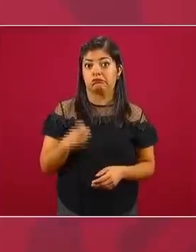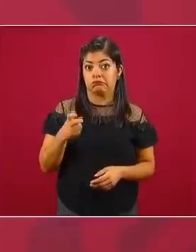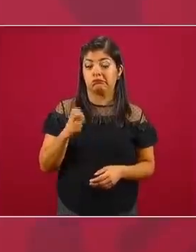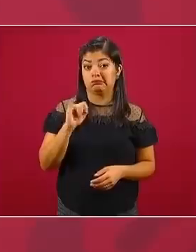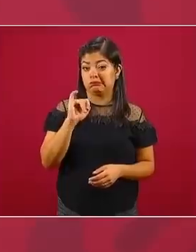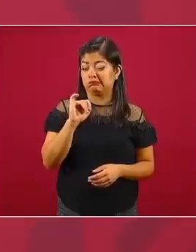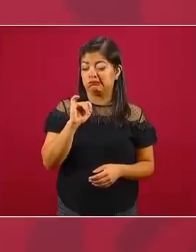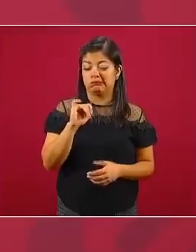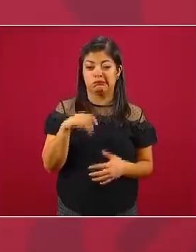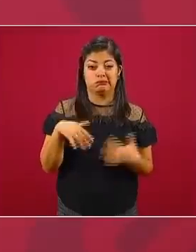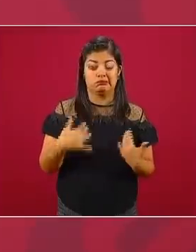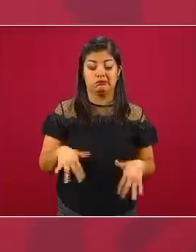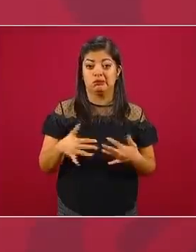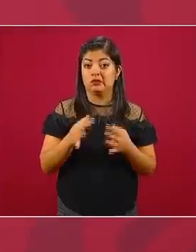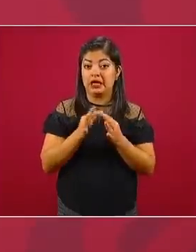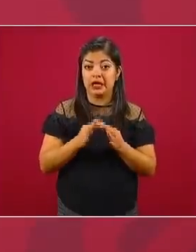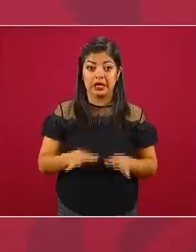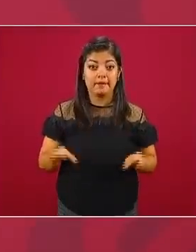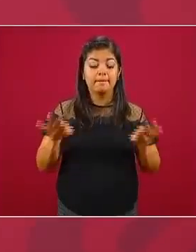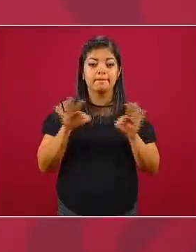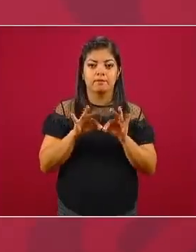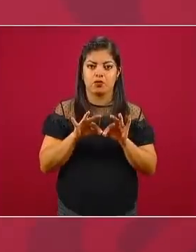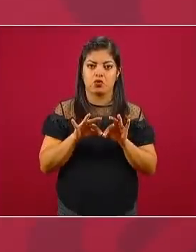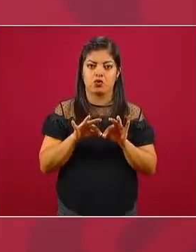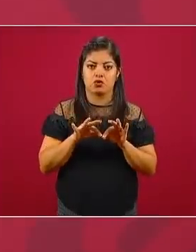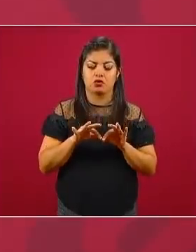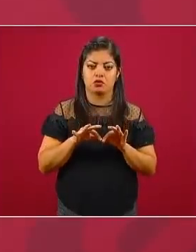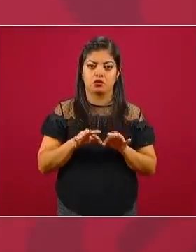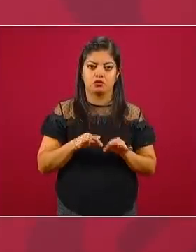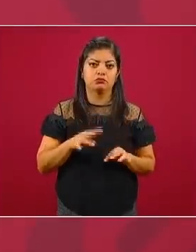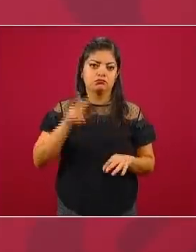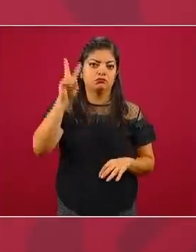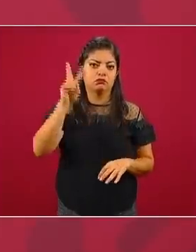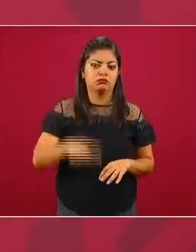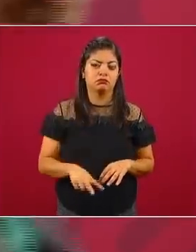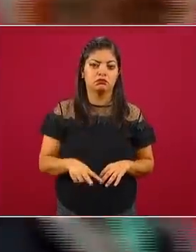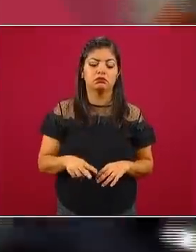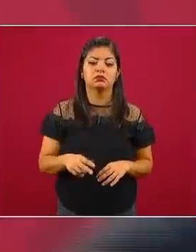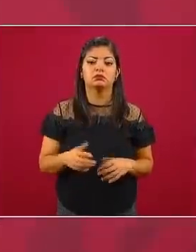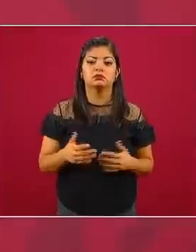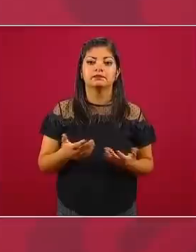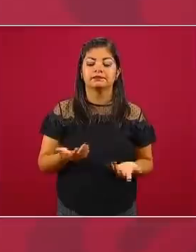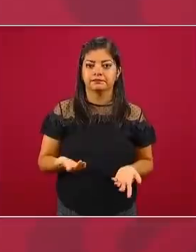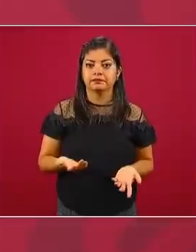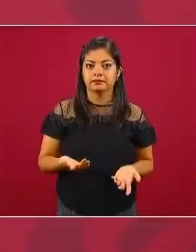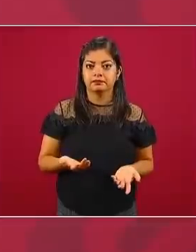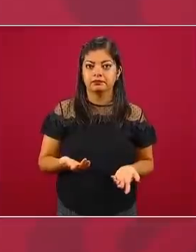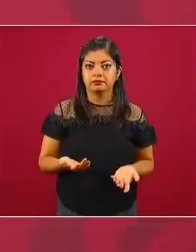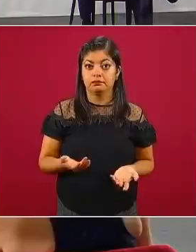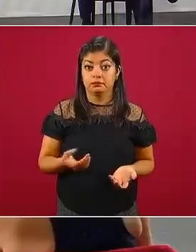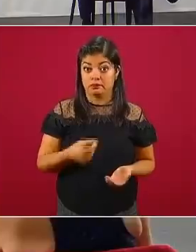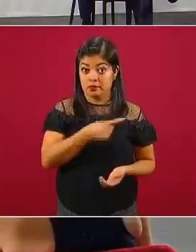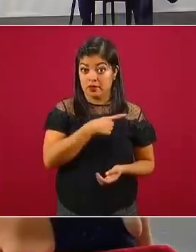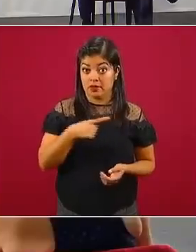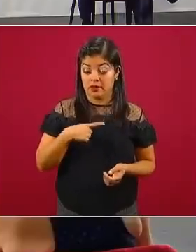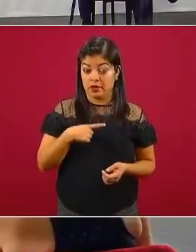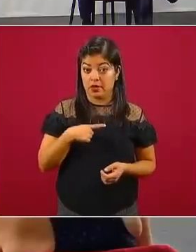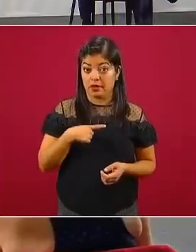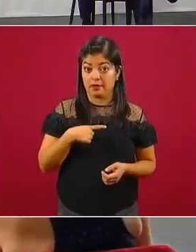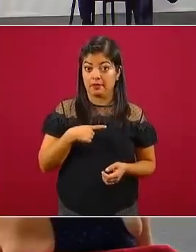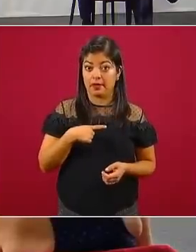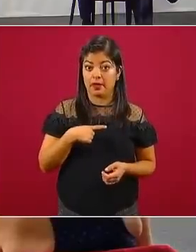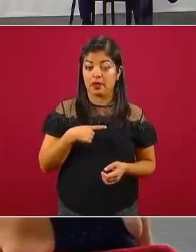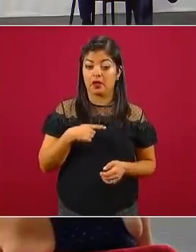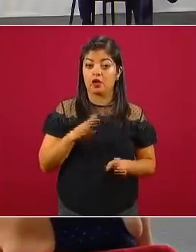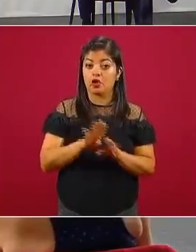mucho, mucho, y es sincero el que no se le haga daño a las mujeres, ni a